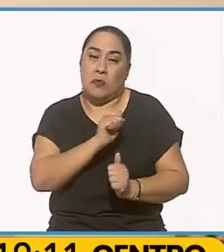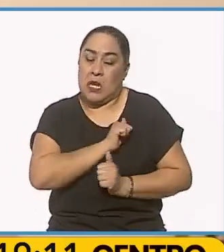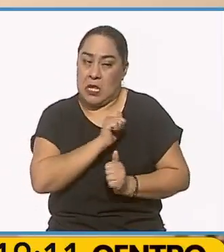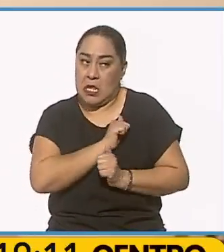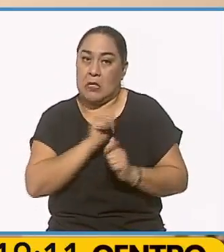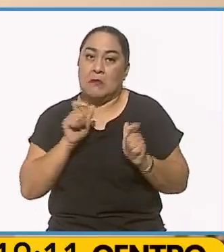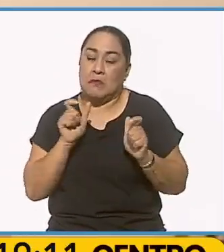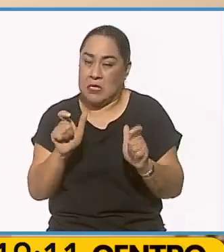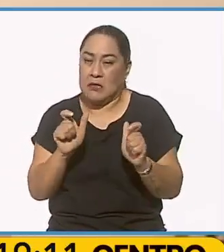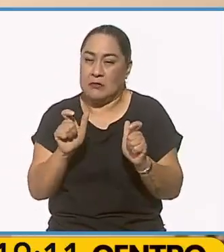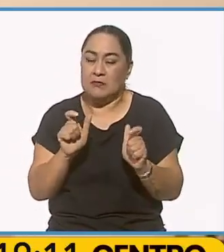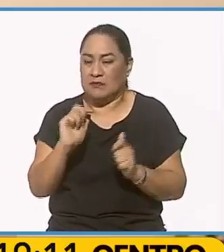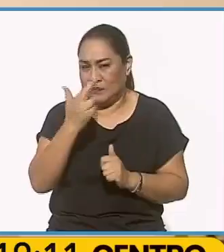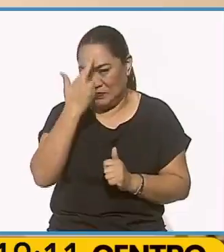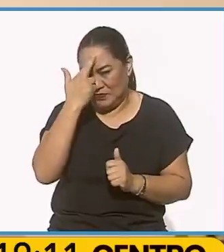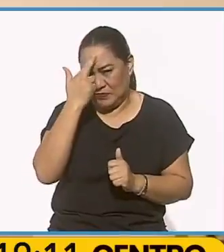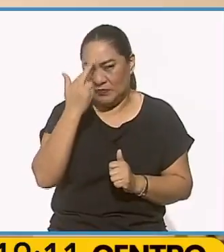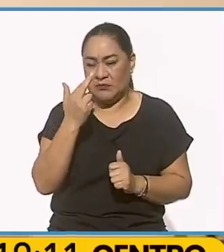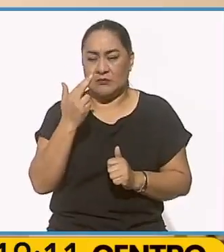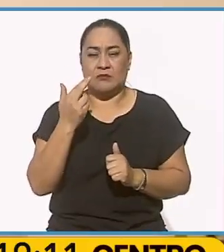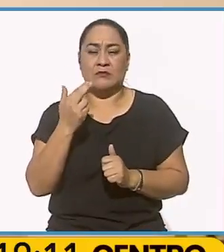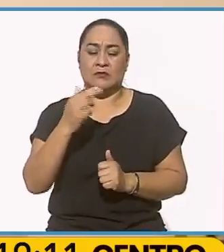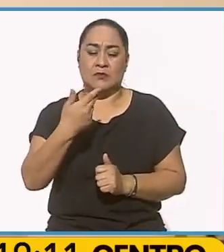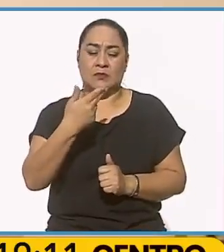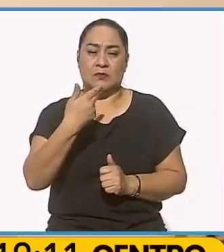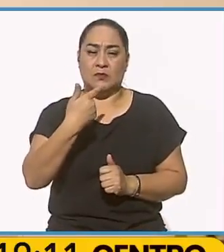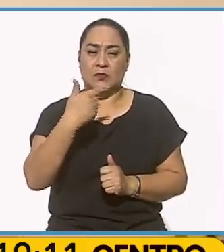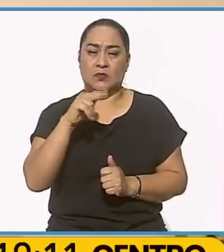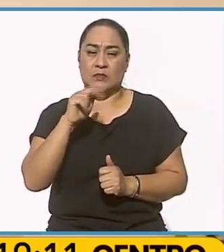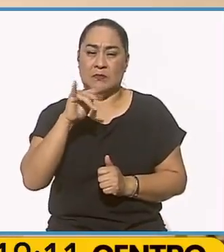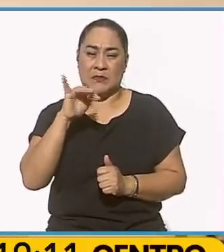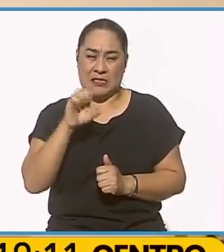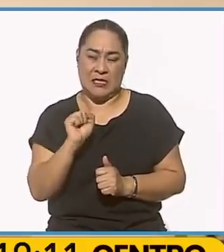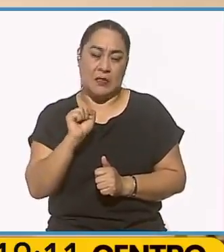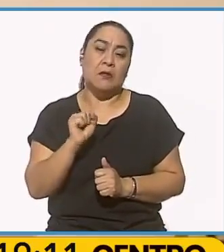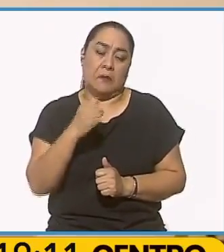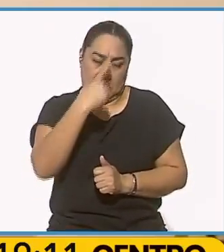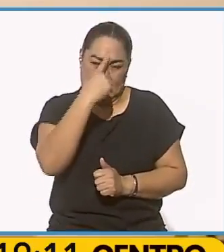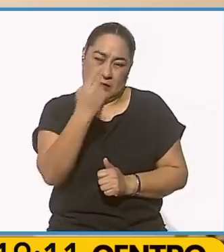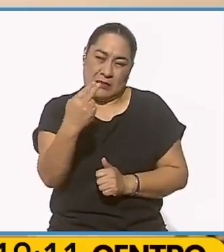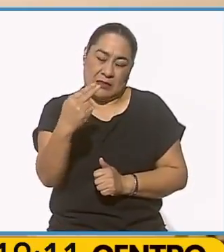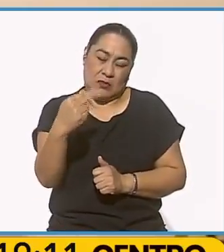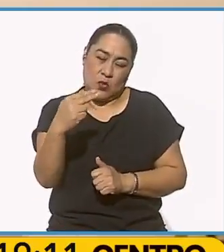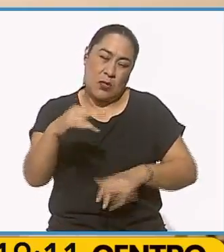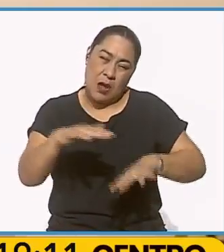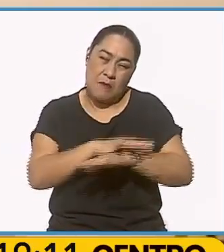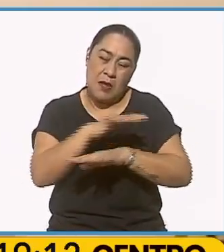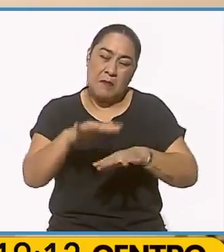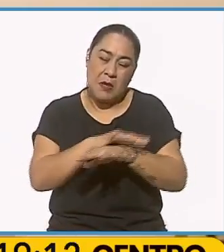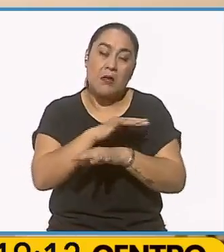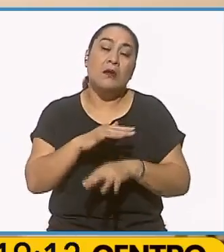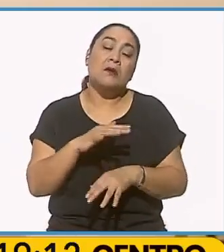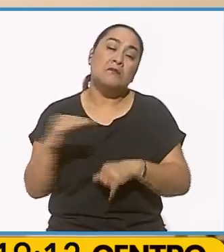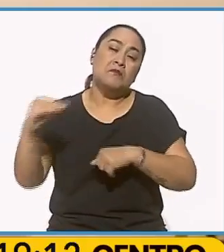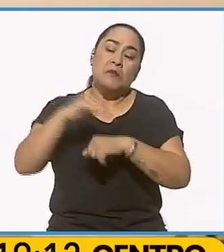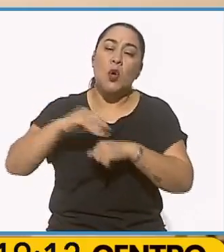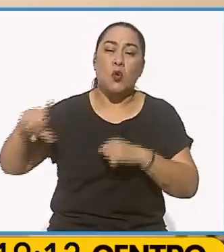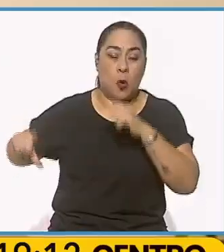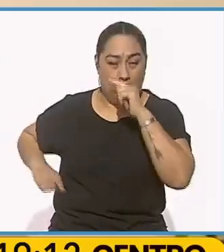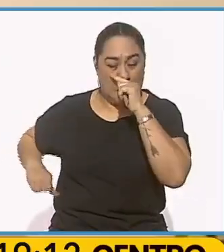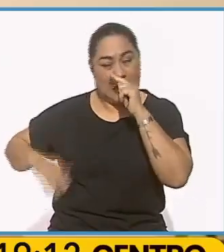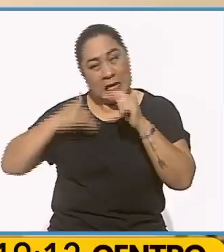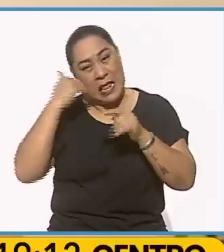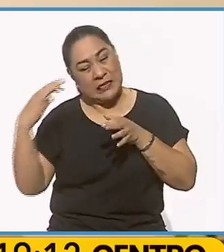vimos en el tiempo de las llamadas guarimbas, para propiciar este cambio de régimen y contar en Venezuela con un gobierno aliado